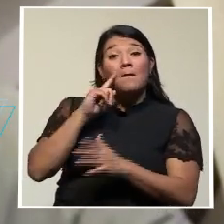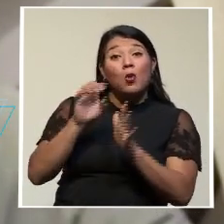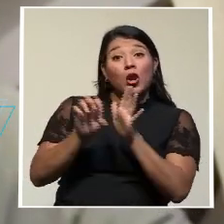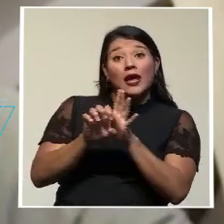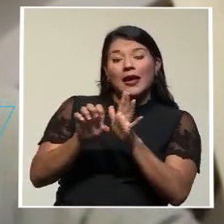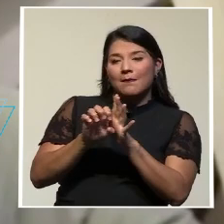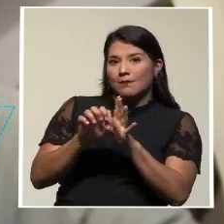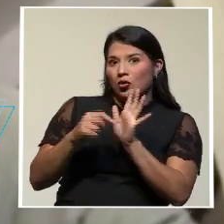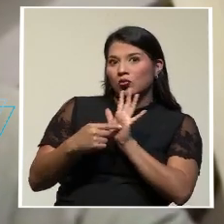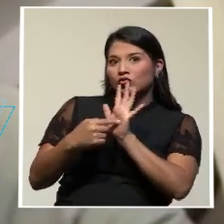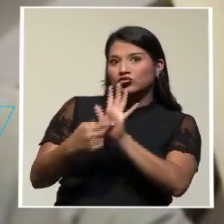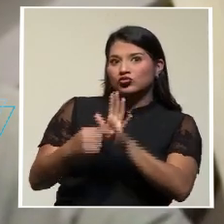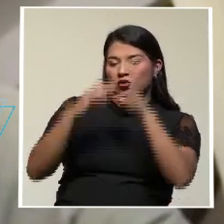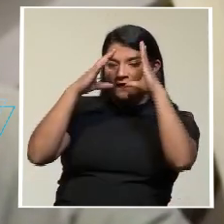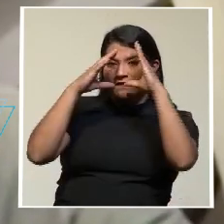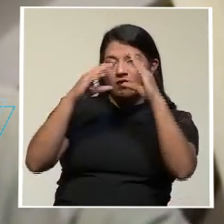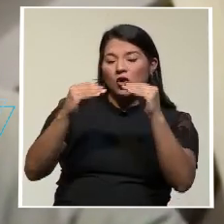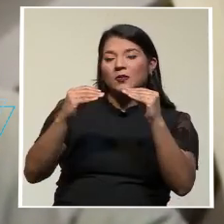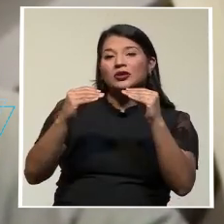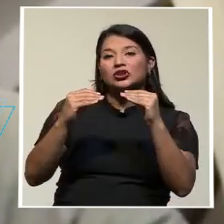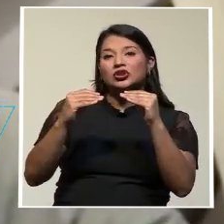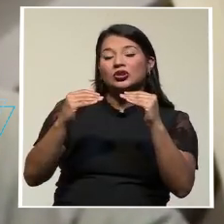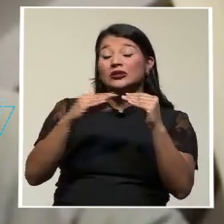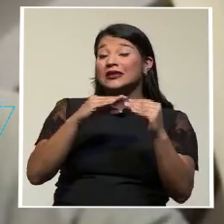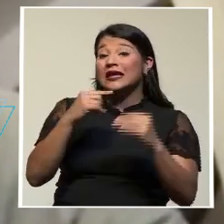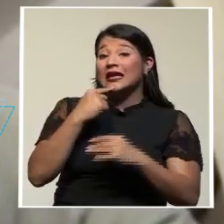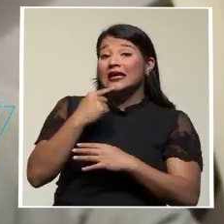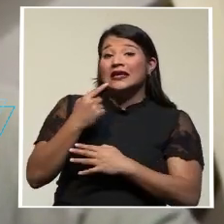señalado datos afirmando que